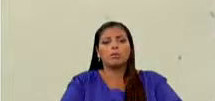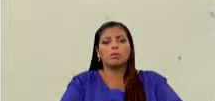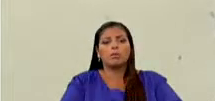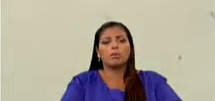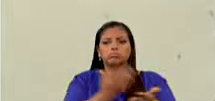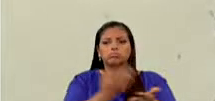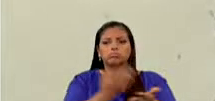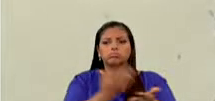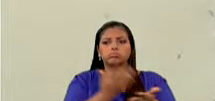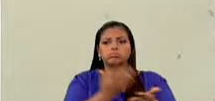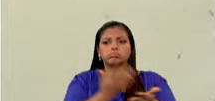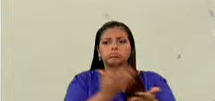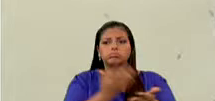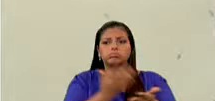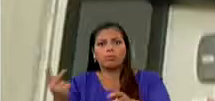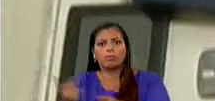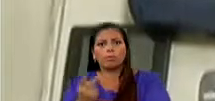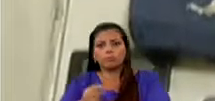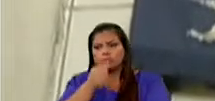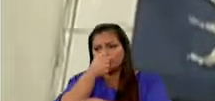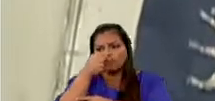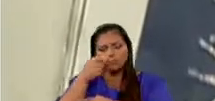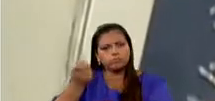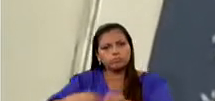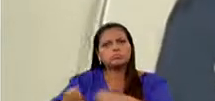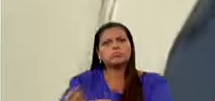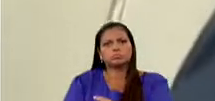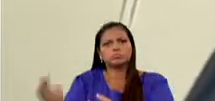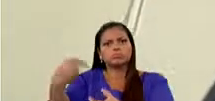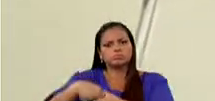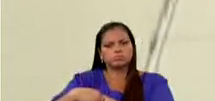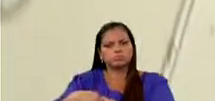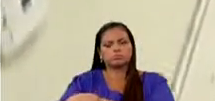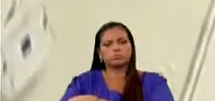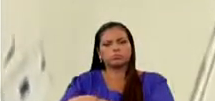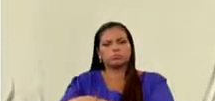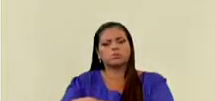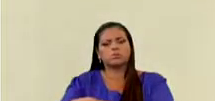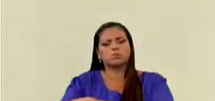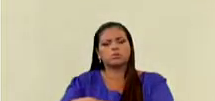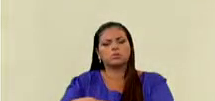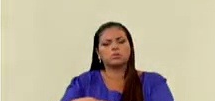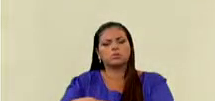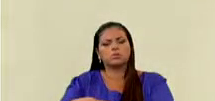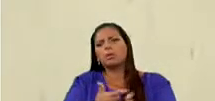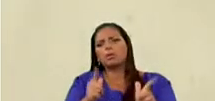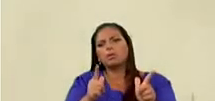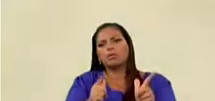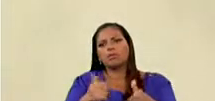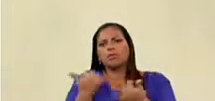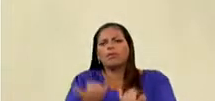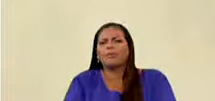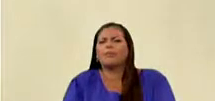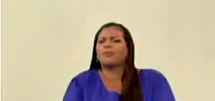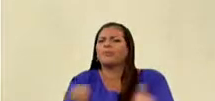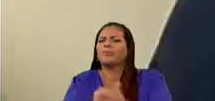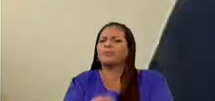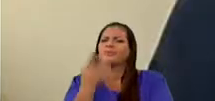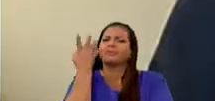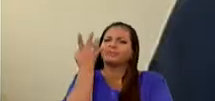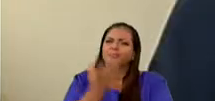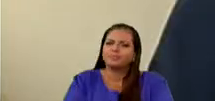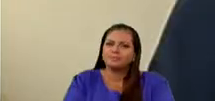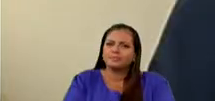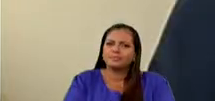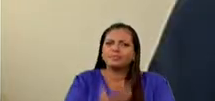a una banda dedicada al microtráfico. Ahora vuelve a prisión luego que supuestamente lo descubrieron en delito